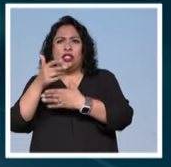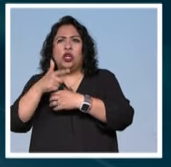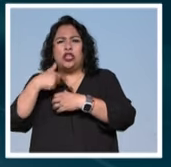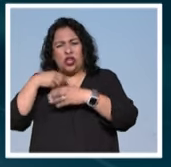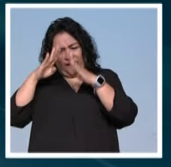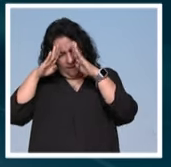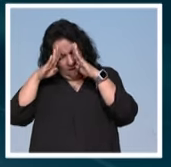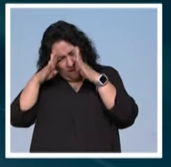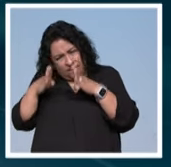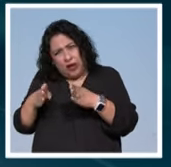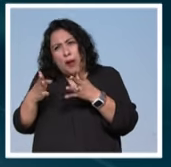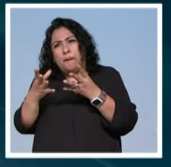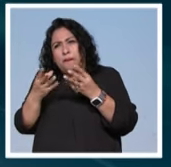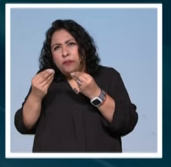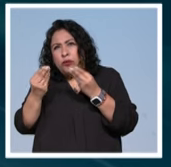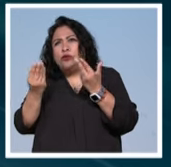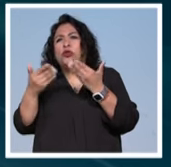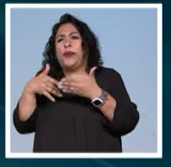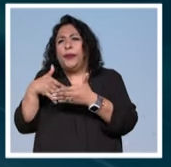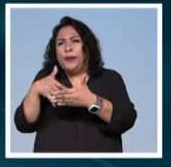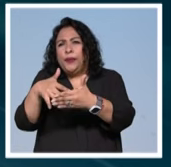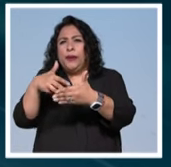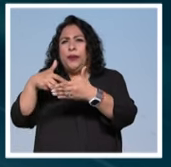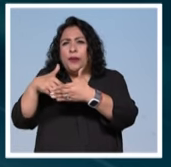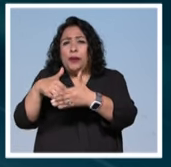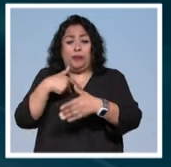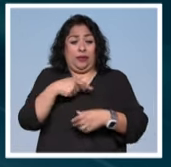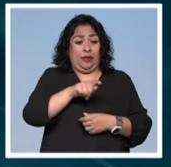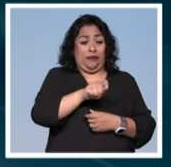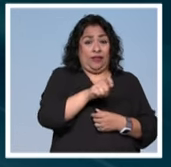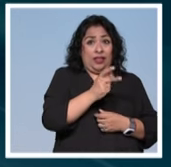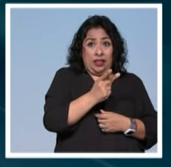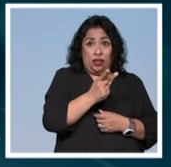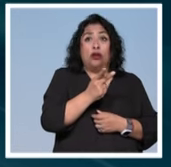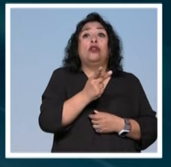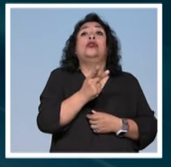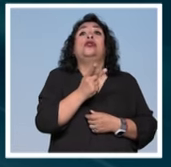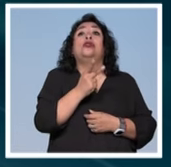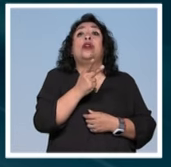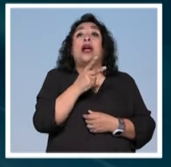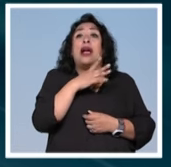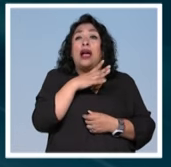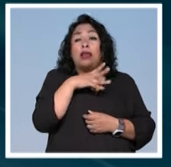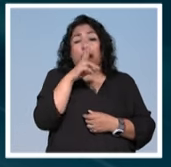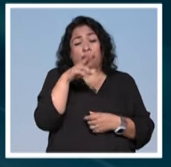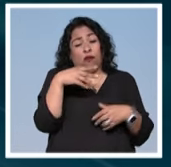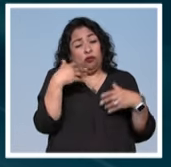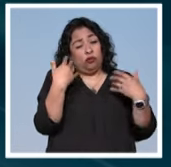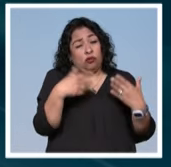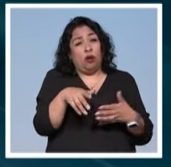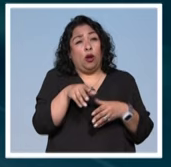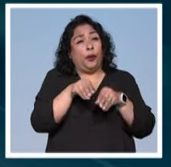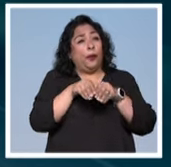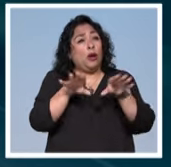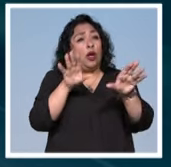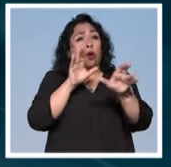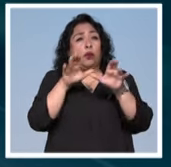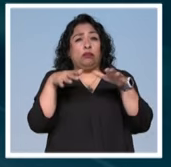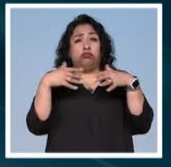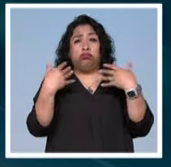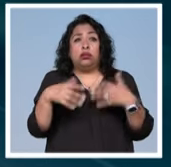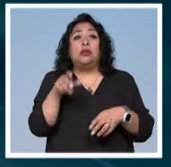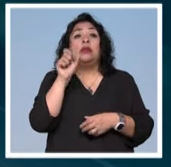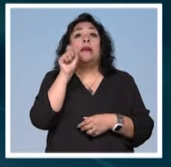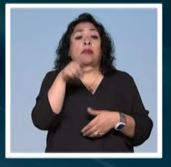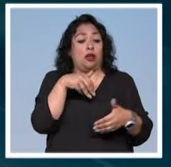dedicado en gran medida a los acerbos y canal 22 además de ser un extraordinario medio de comunicación es